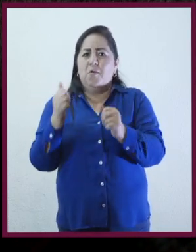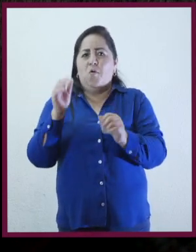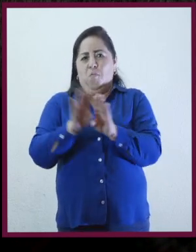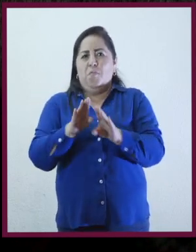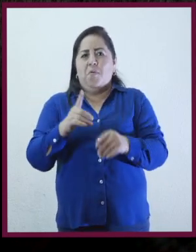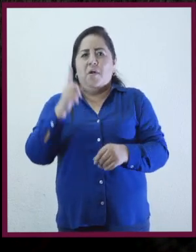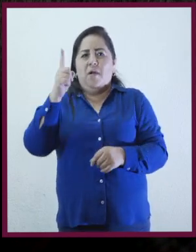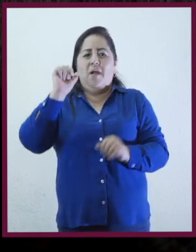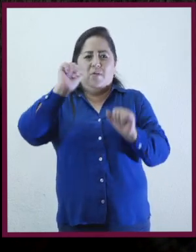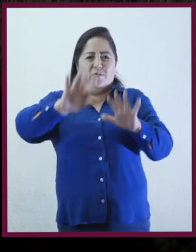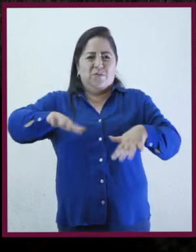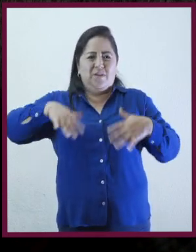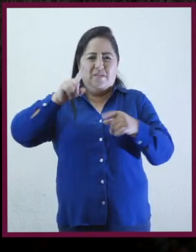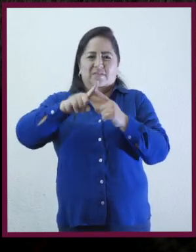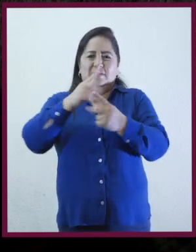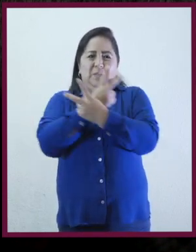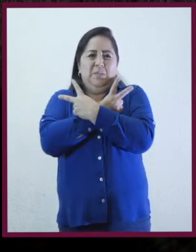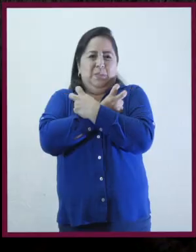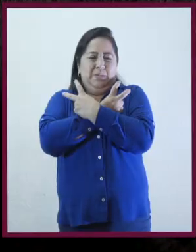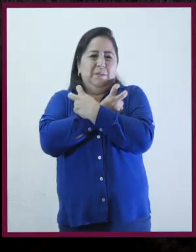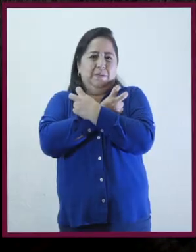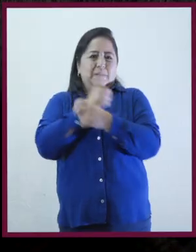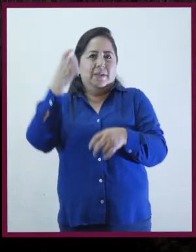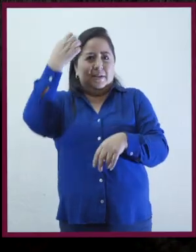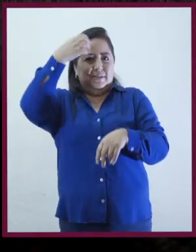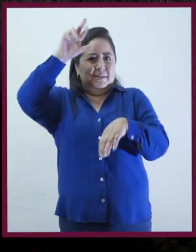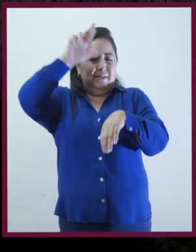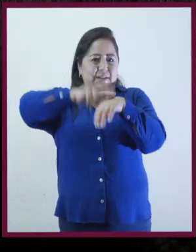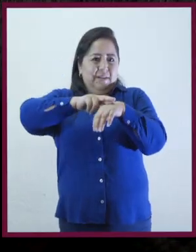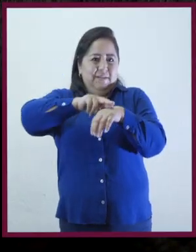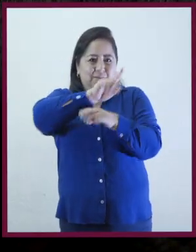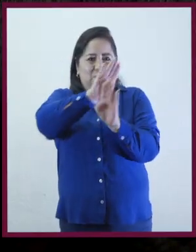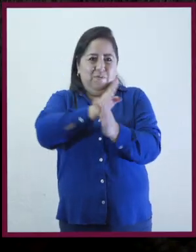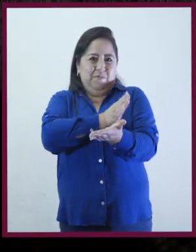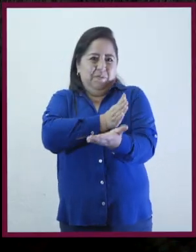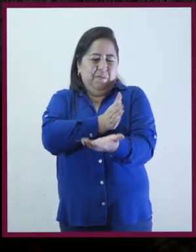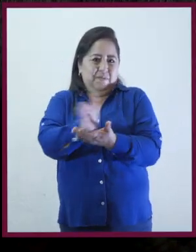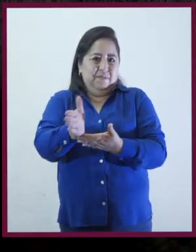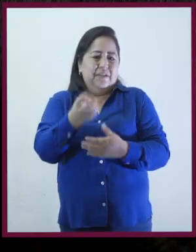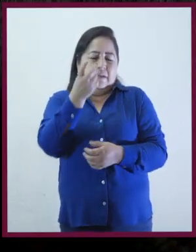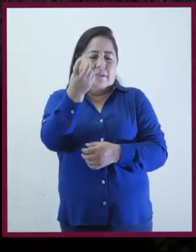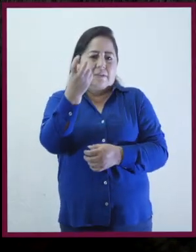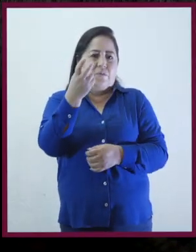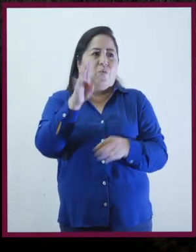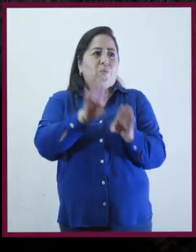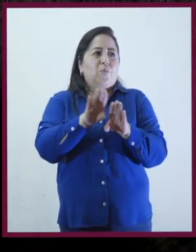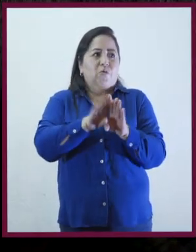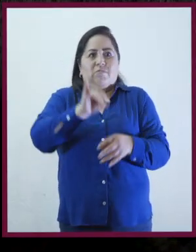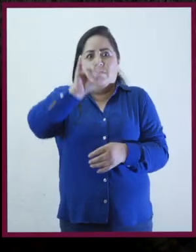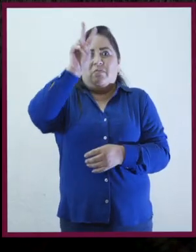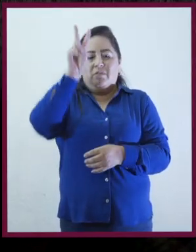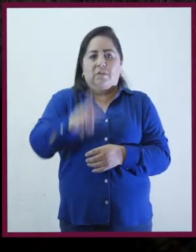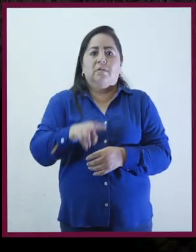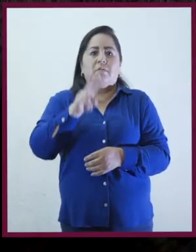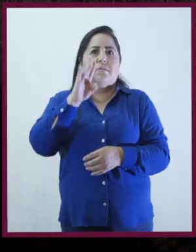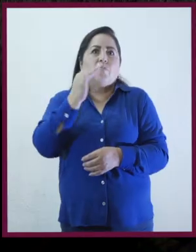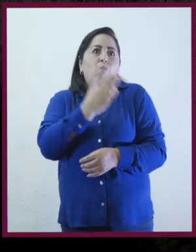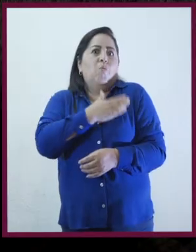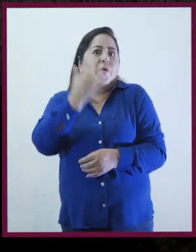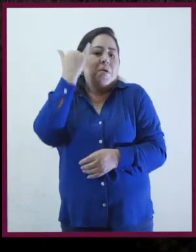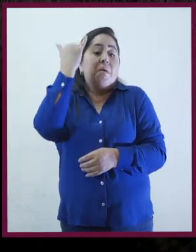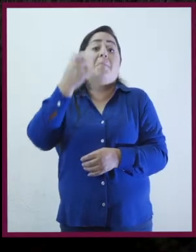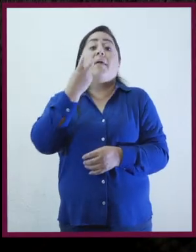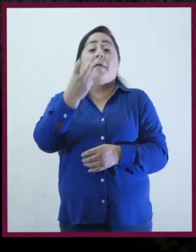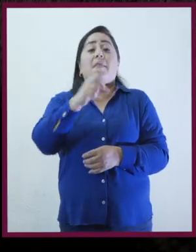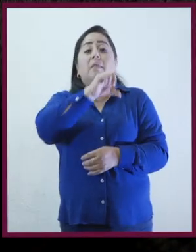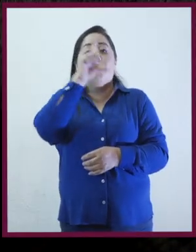príncipe austriaco impuesto por un ejército extranjero invasor. Digo, esa es una realidad, era una buena idea, ¿no?